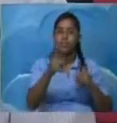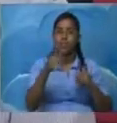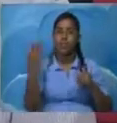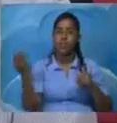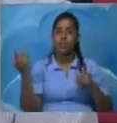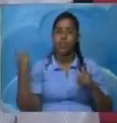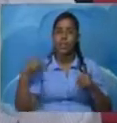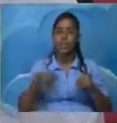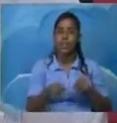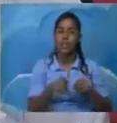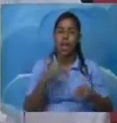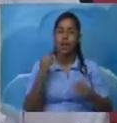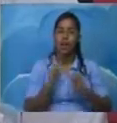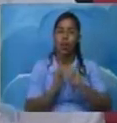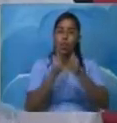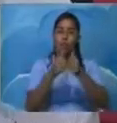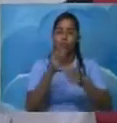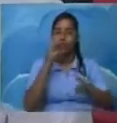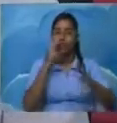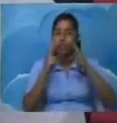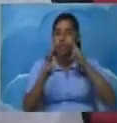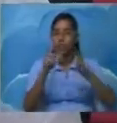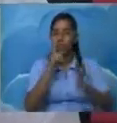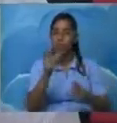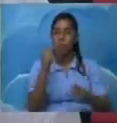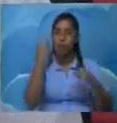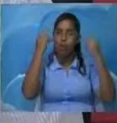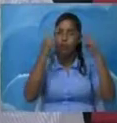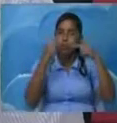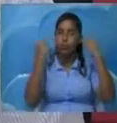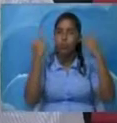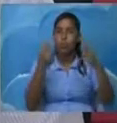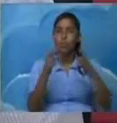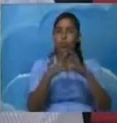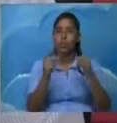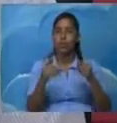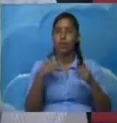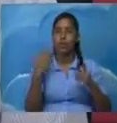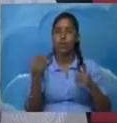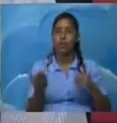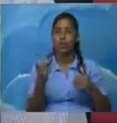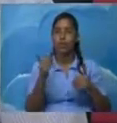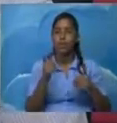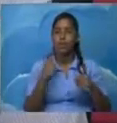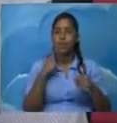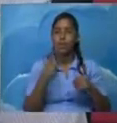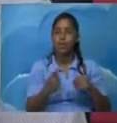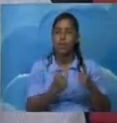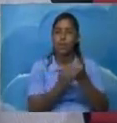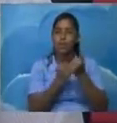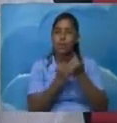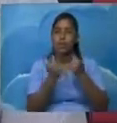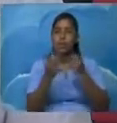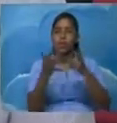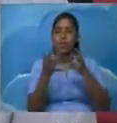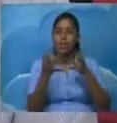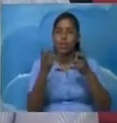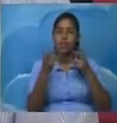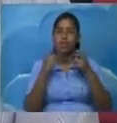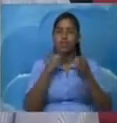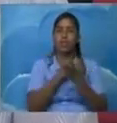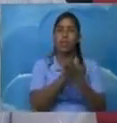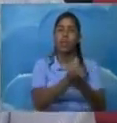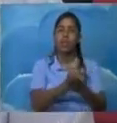tenía comenzaba a mirar con malos ojos al que le correspondía recibir la ayuda o